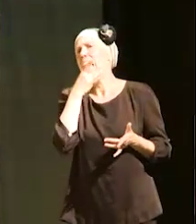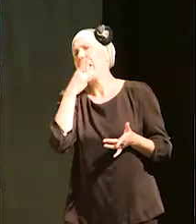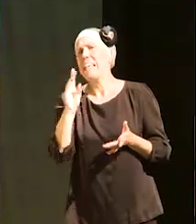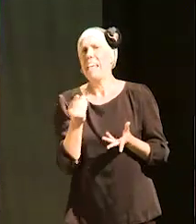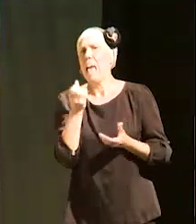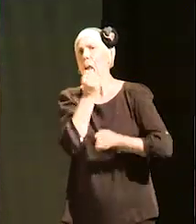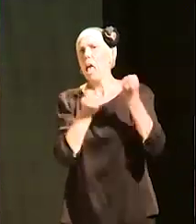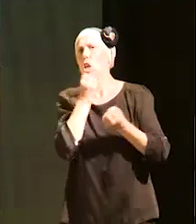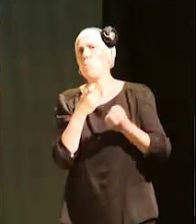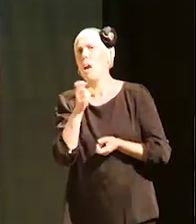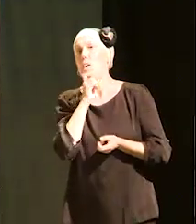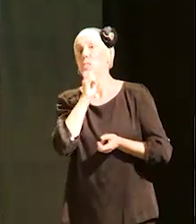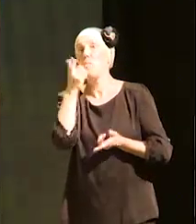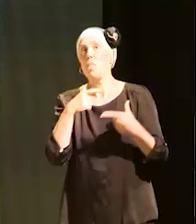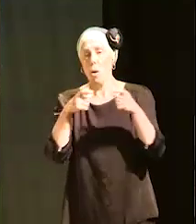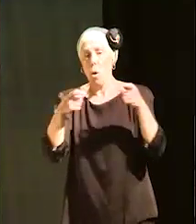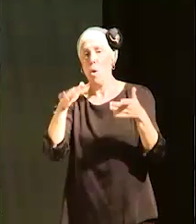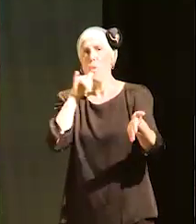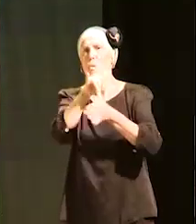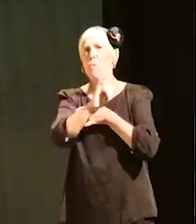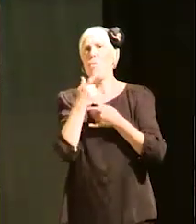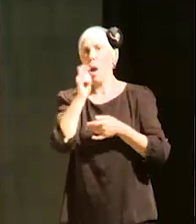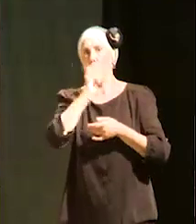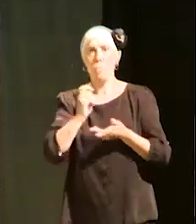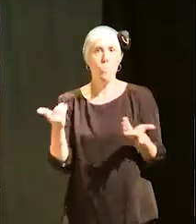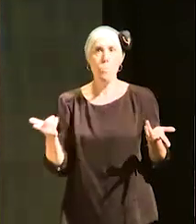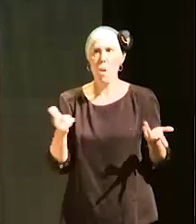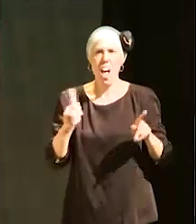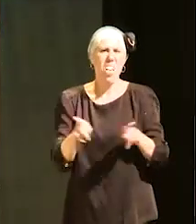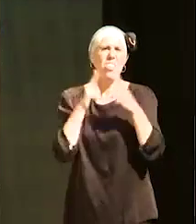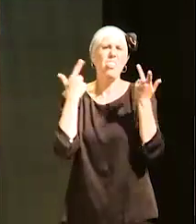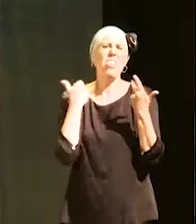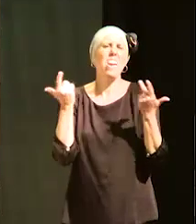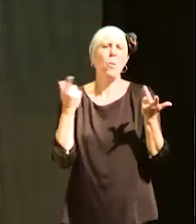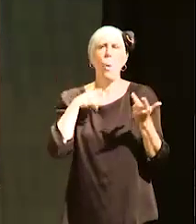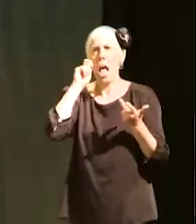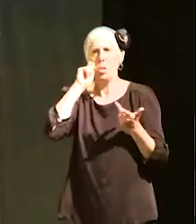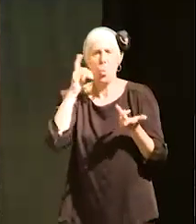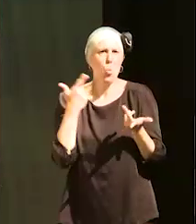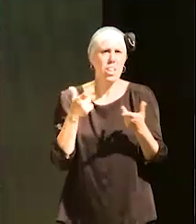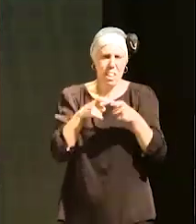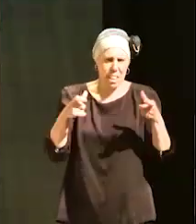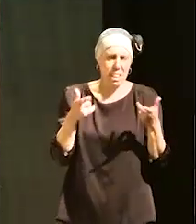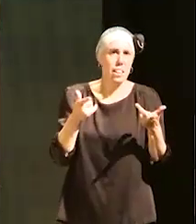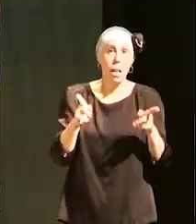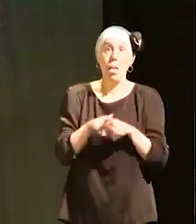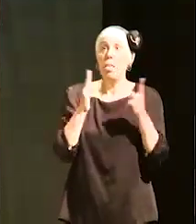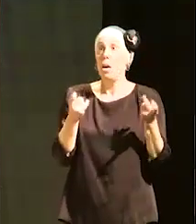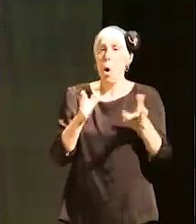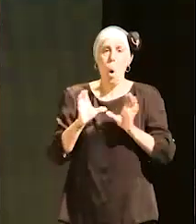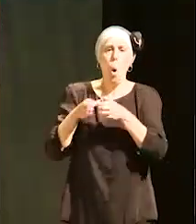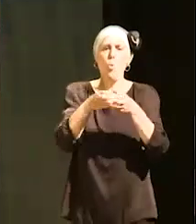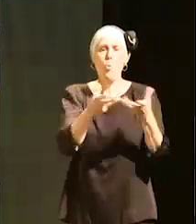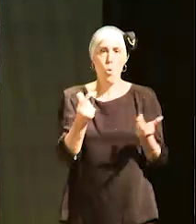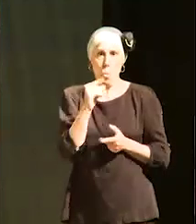esos billetes aéreos-- aunque vayan en clase de turistas verdad y cuando sean grupos grandes es complicado porque no hay políticas